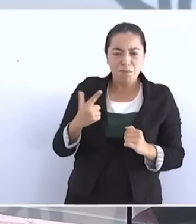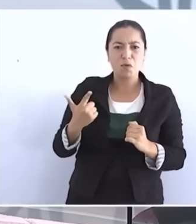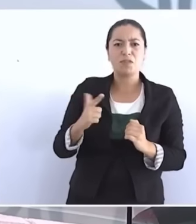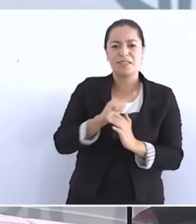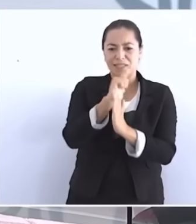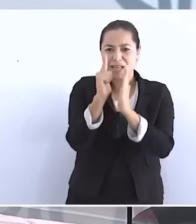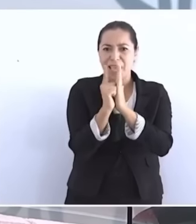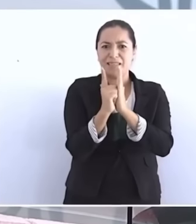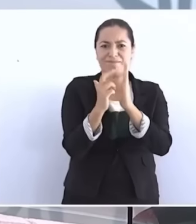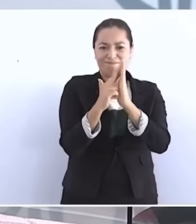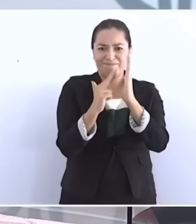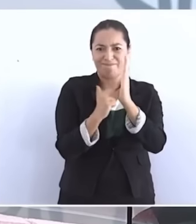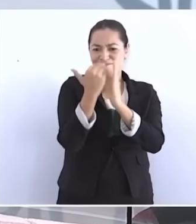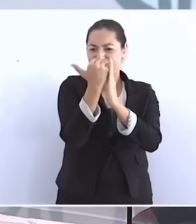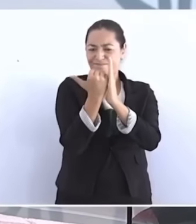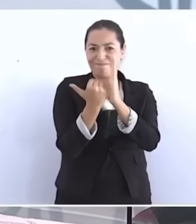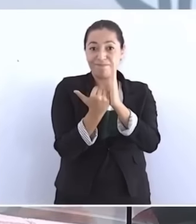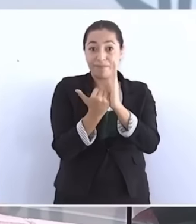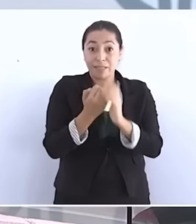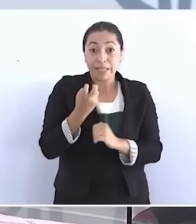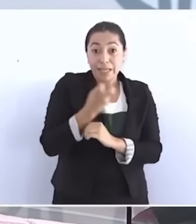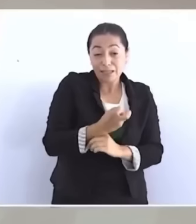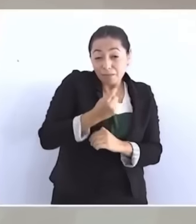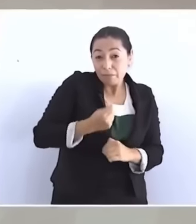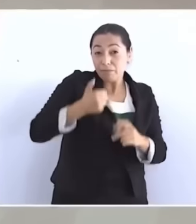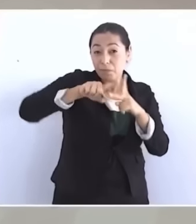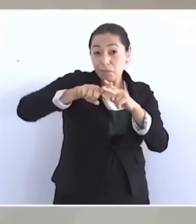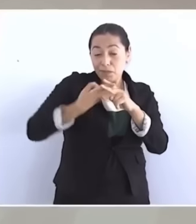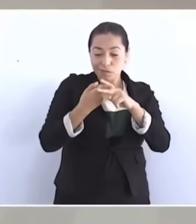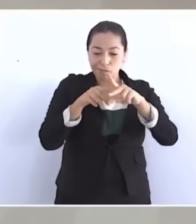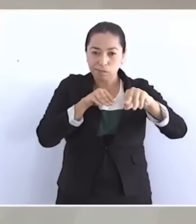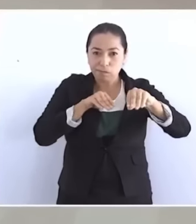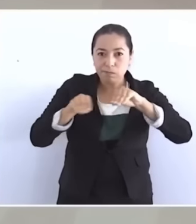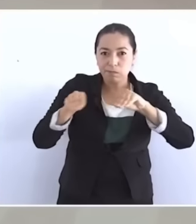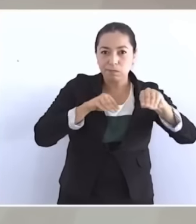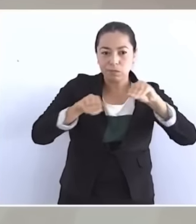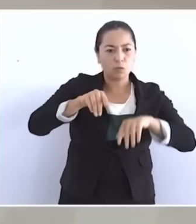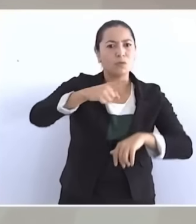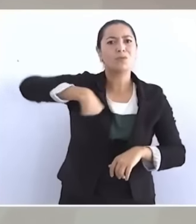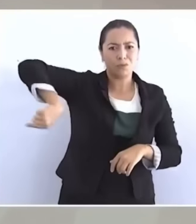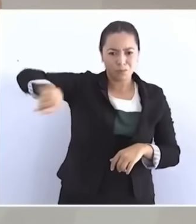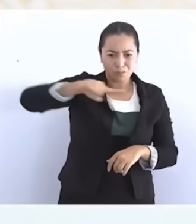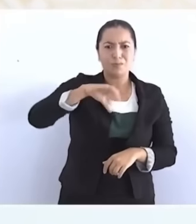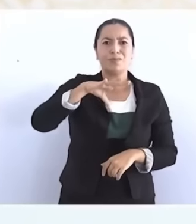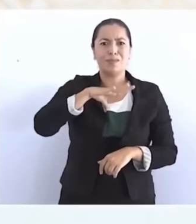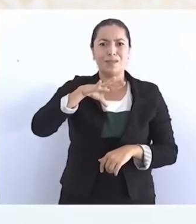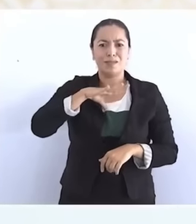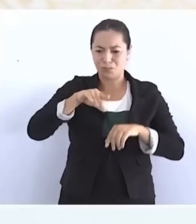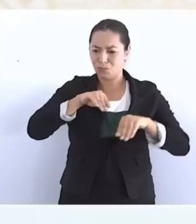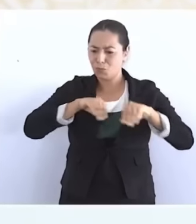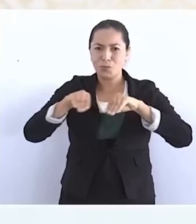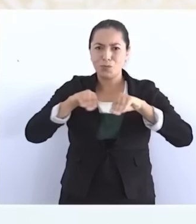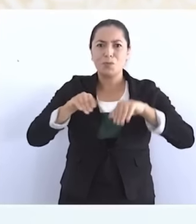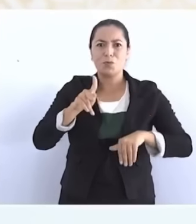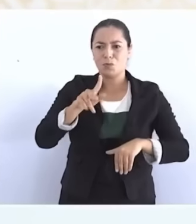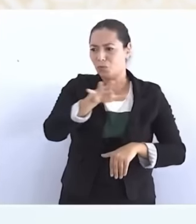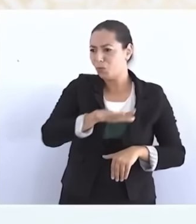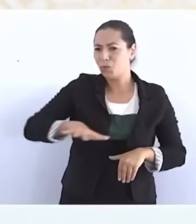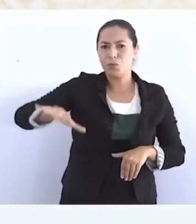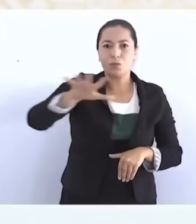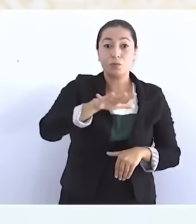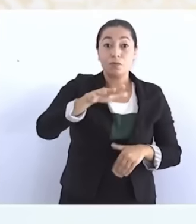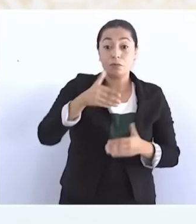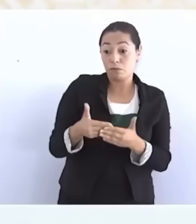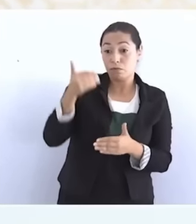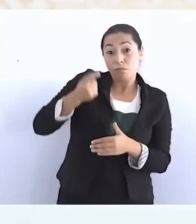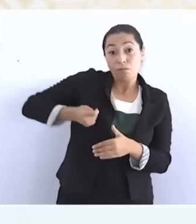a nuestro movimiento. Nosotros somos un movimiento popular que llegó al gobierno en el 2018 con